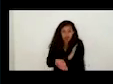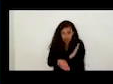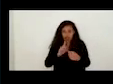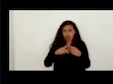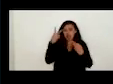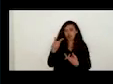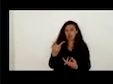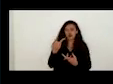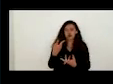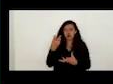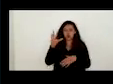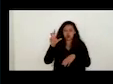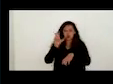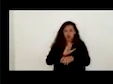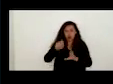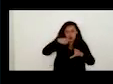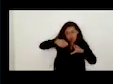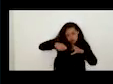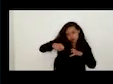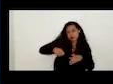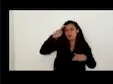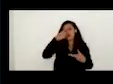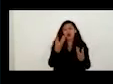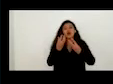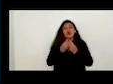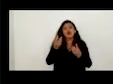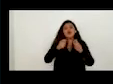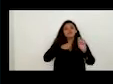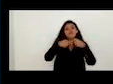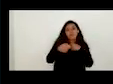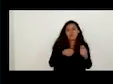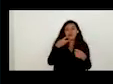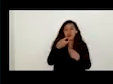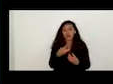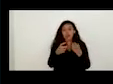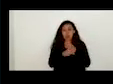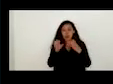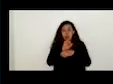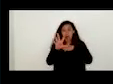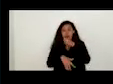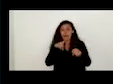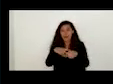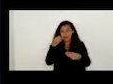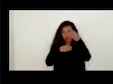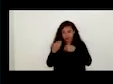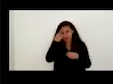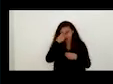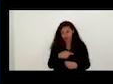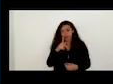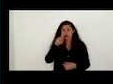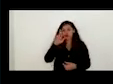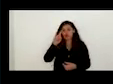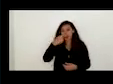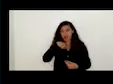huevos revueltos junto con esos chilaquiles, va a ser ese producto de origen animal que me va a aportar esa proteína